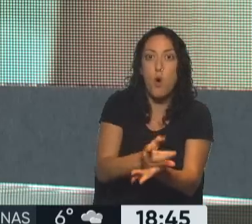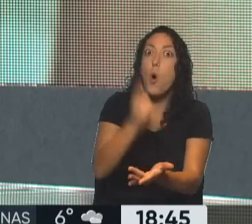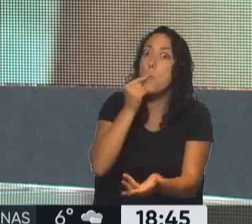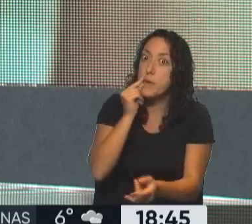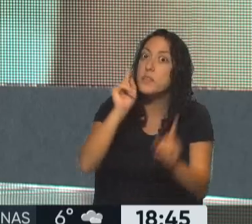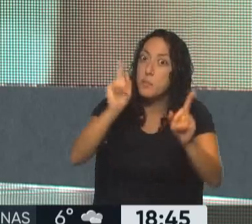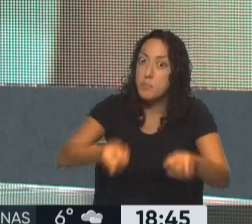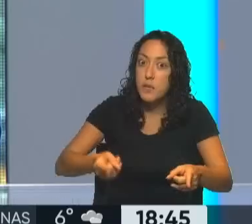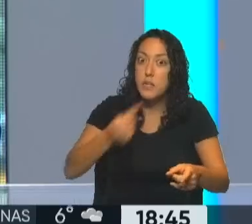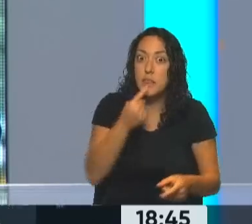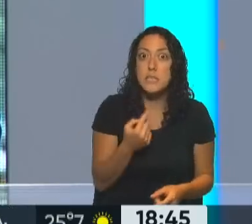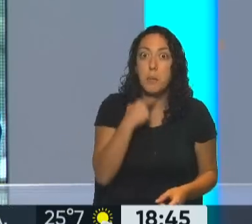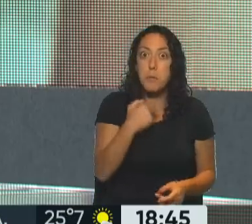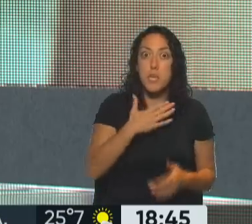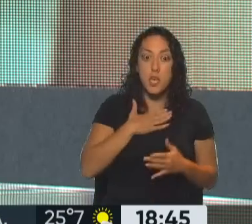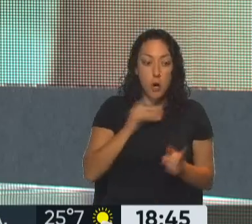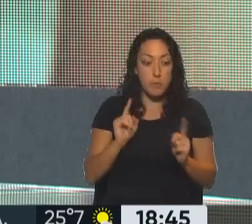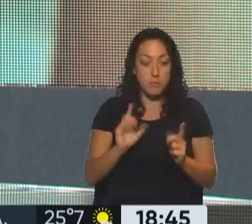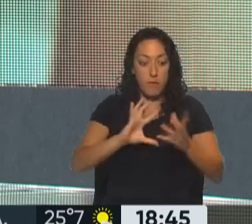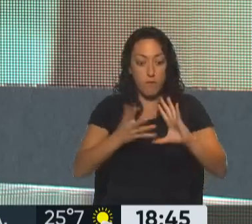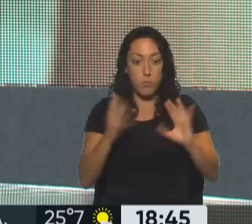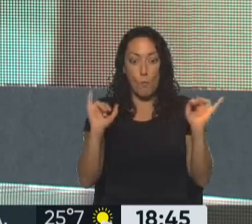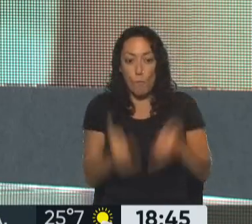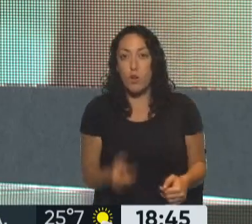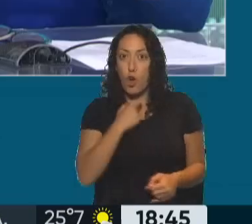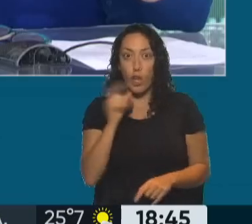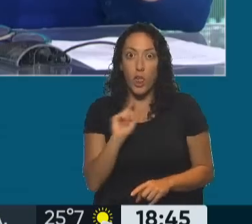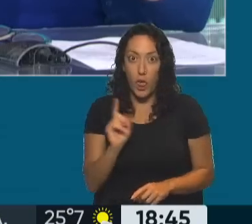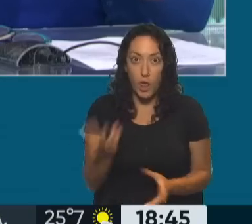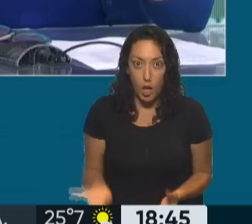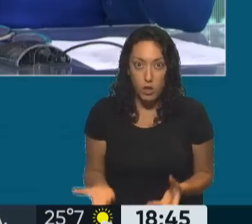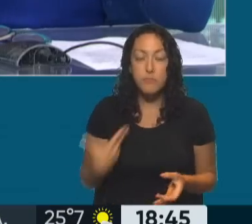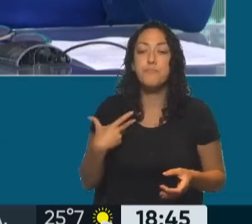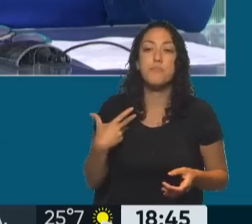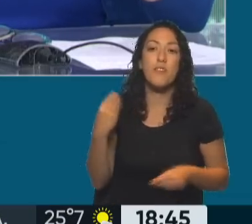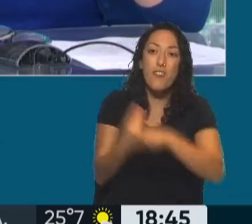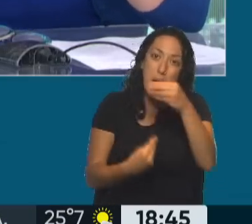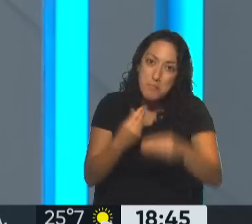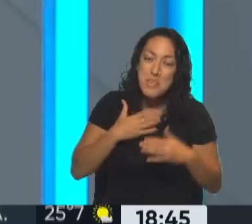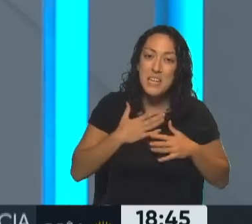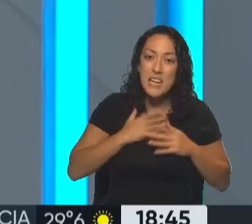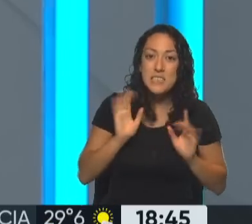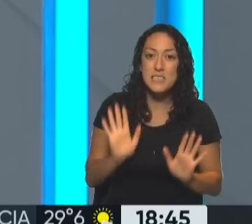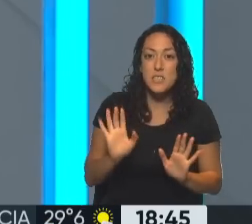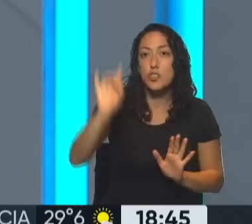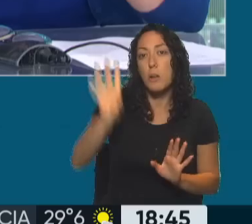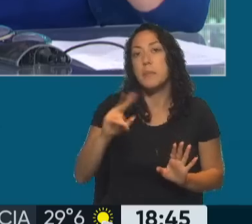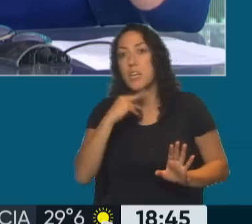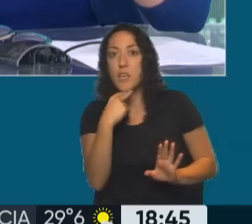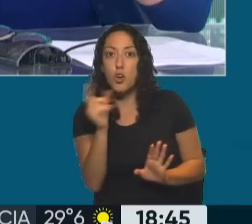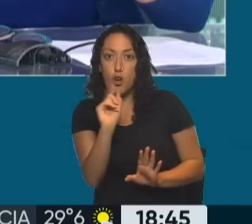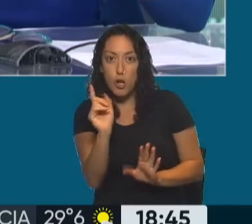varones también. Que van a decir, yo no quiero que me ocurra lo mismo, yo no quiero que mi familia... mi familia, es mucho más que un hijo, una hija. Vos